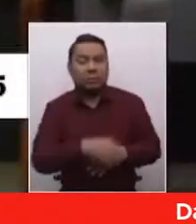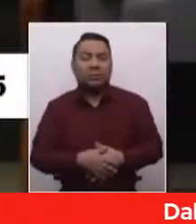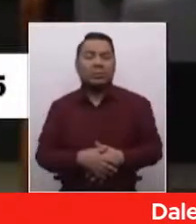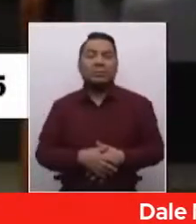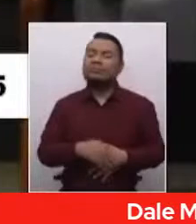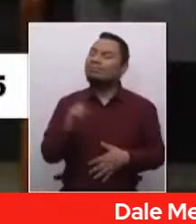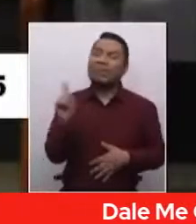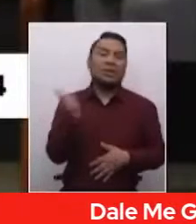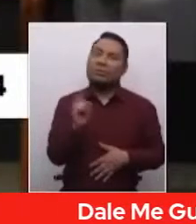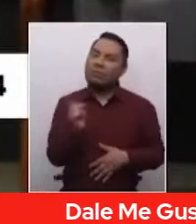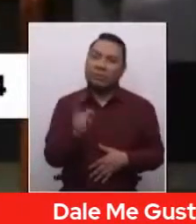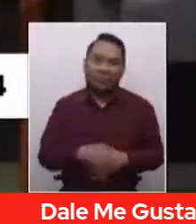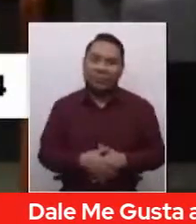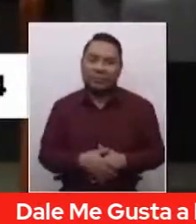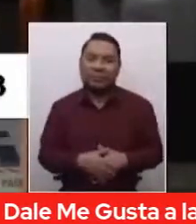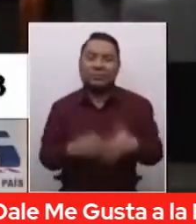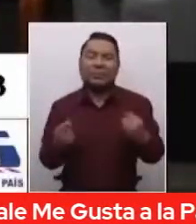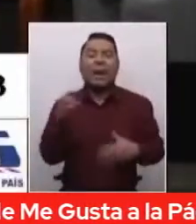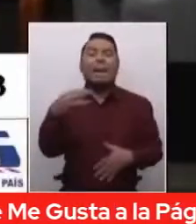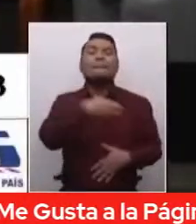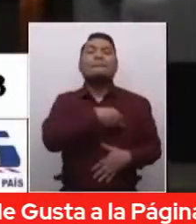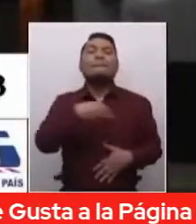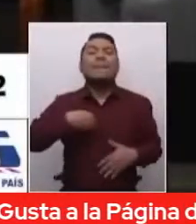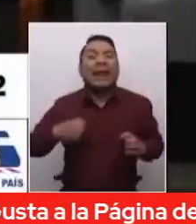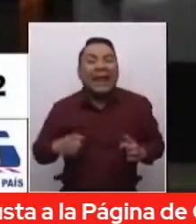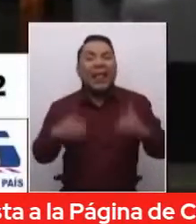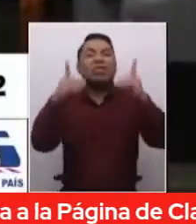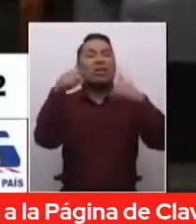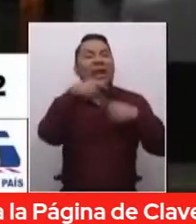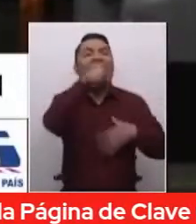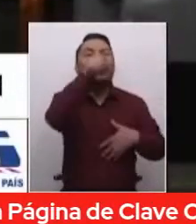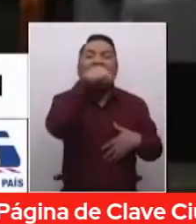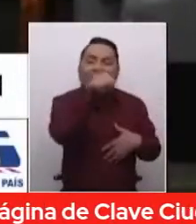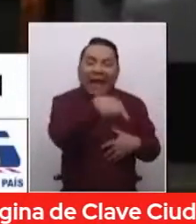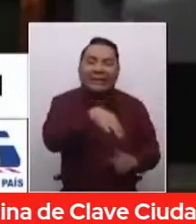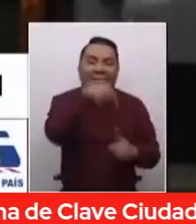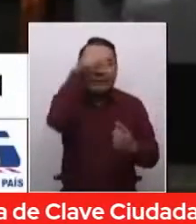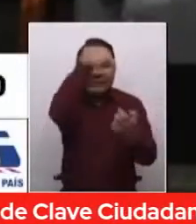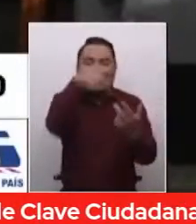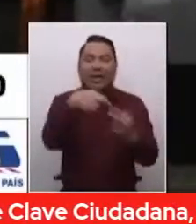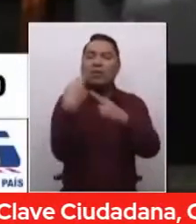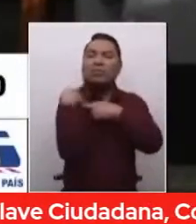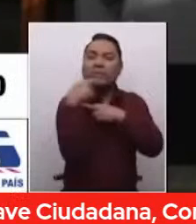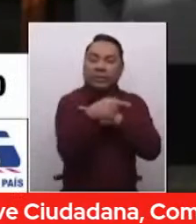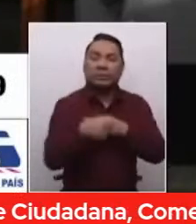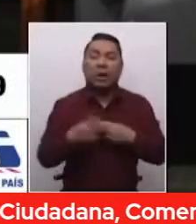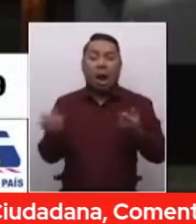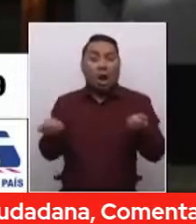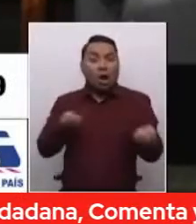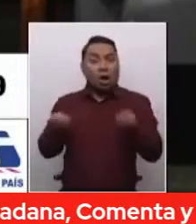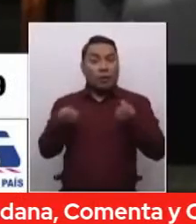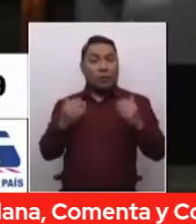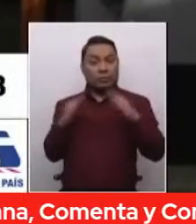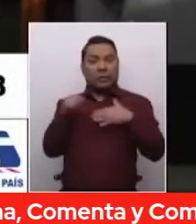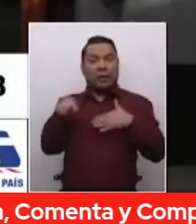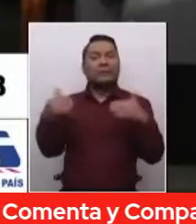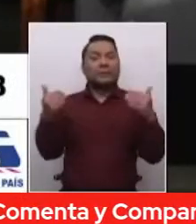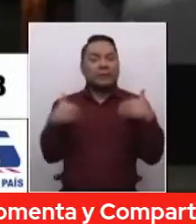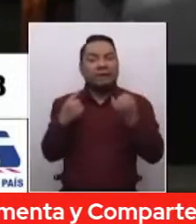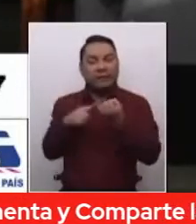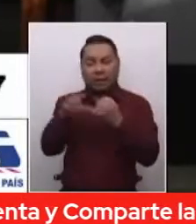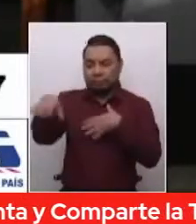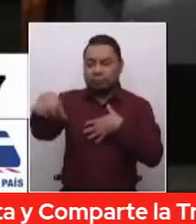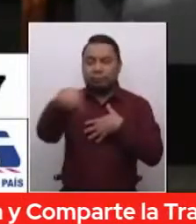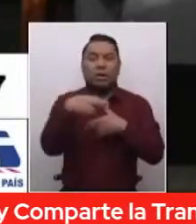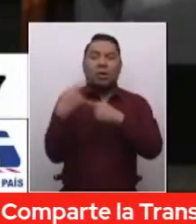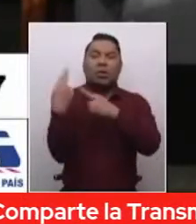No, porque el Ministerio de Educación tiene competencias específicas. El gobierno central tiene una serie de ministerios que